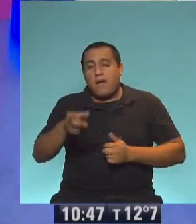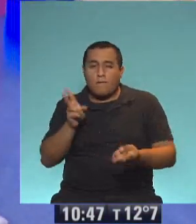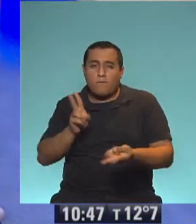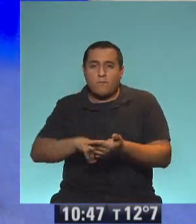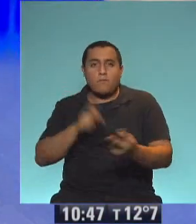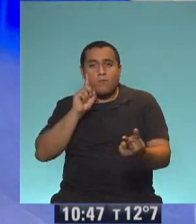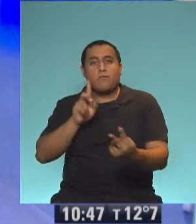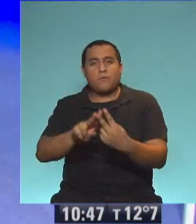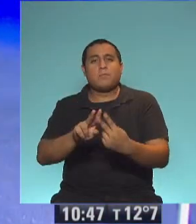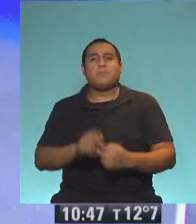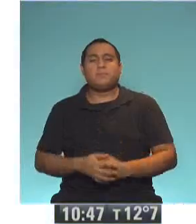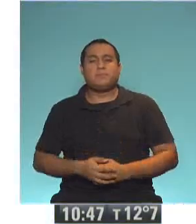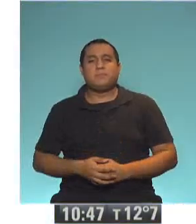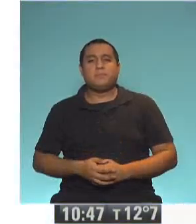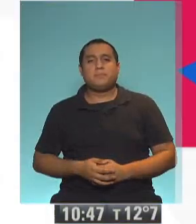volvemos.